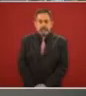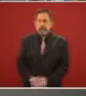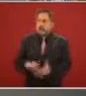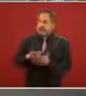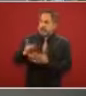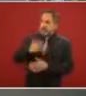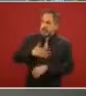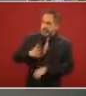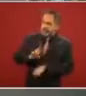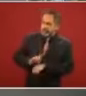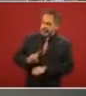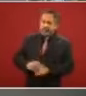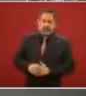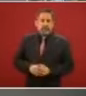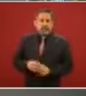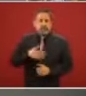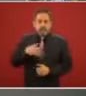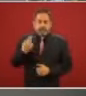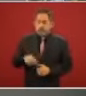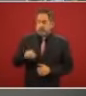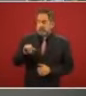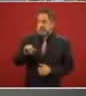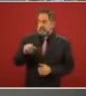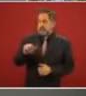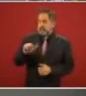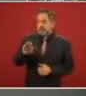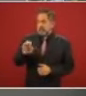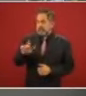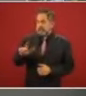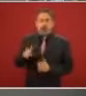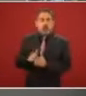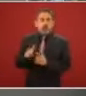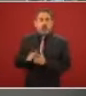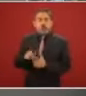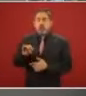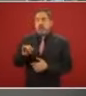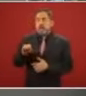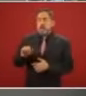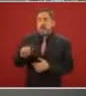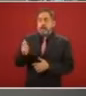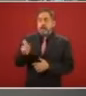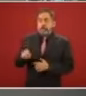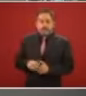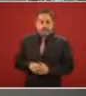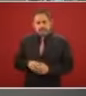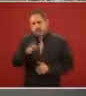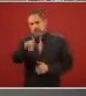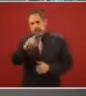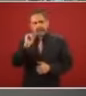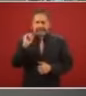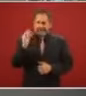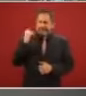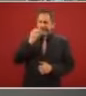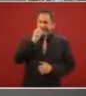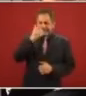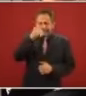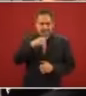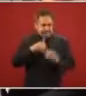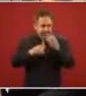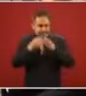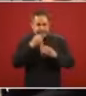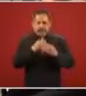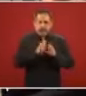días. Isabel González, de Grupo Imagen. Presidente, a propósito de la merienda con los empresarios, donde hubo chocolate y